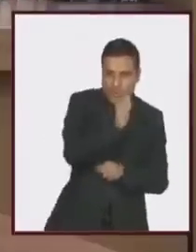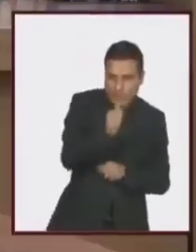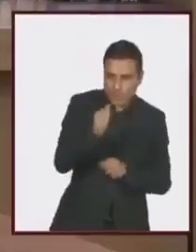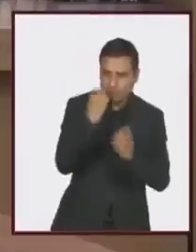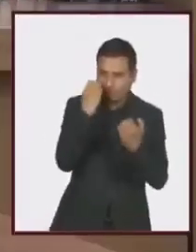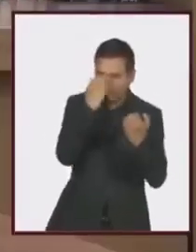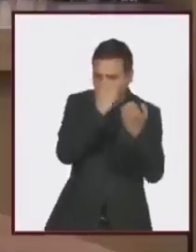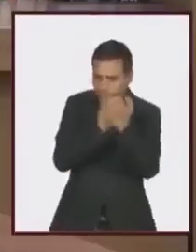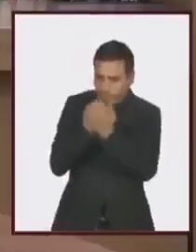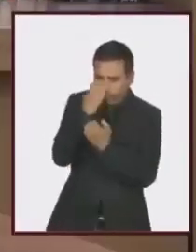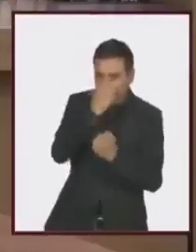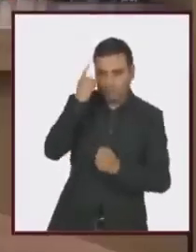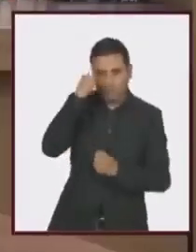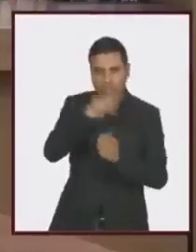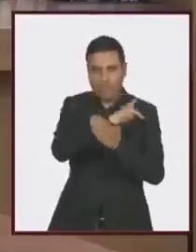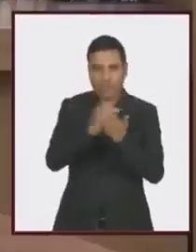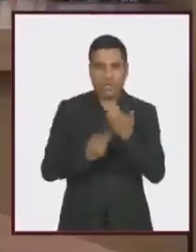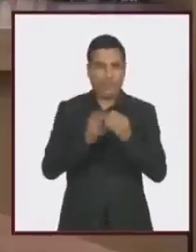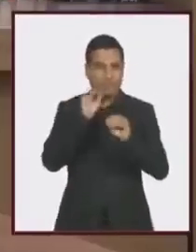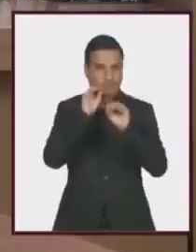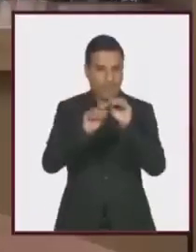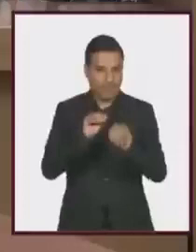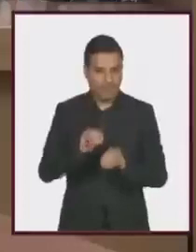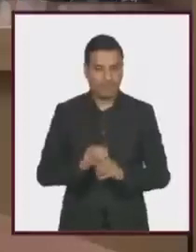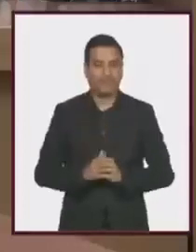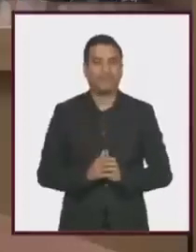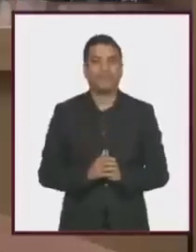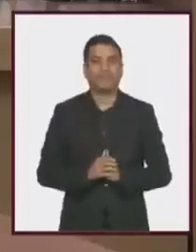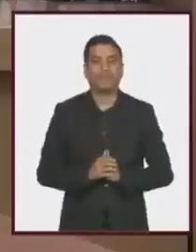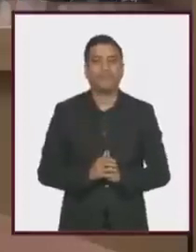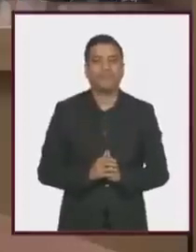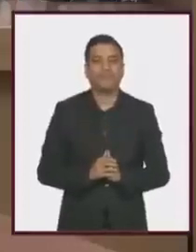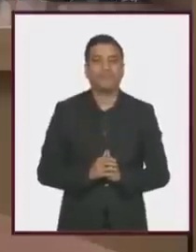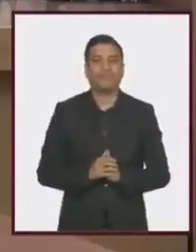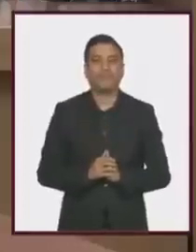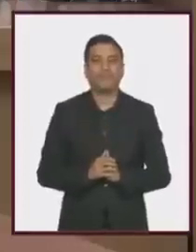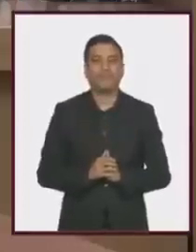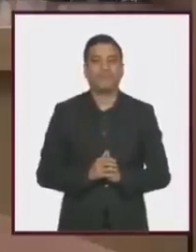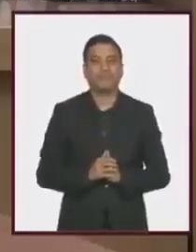didáctica. Pero sí es muy importante